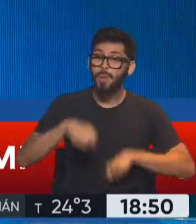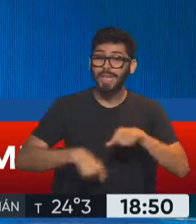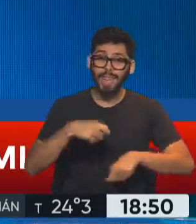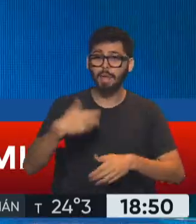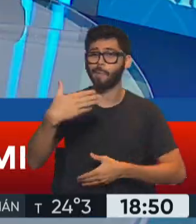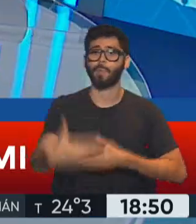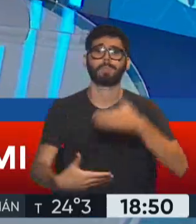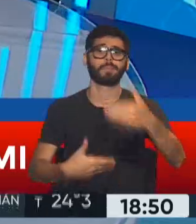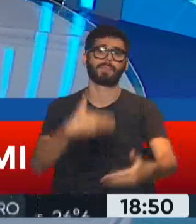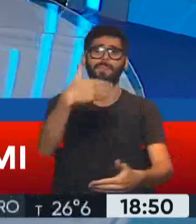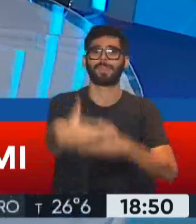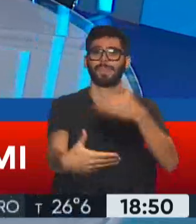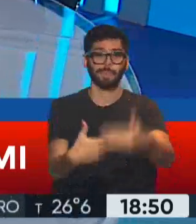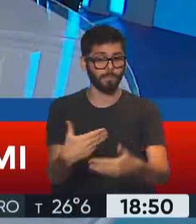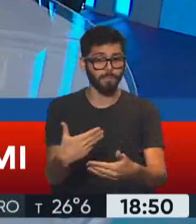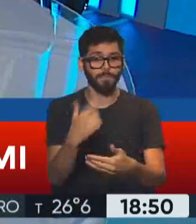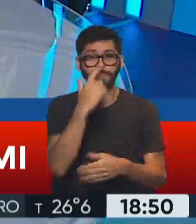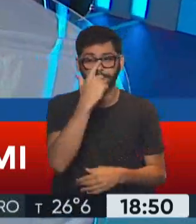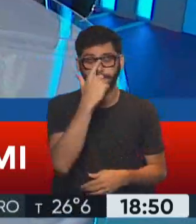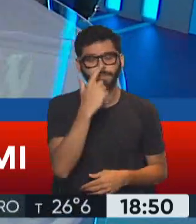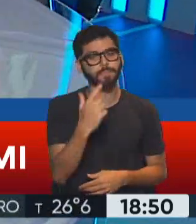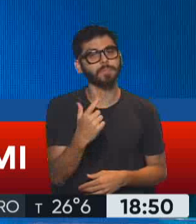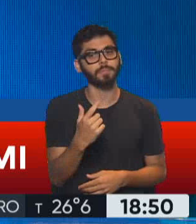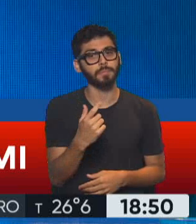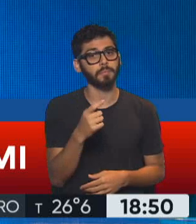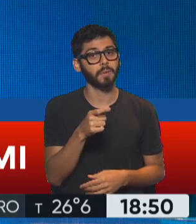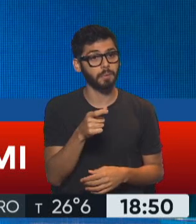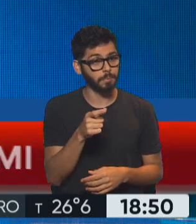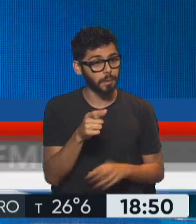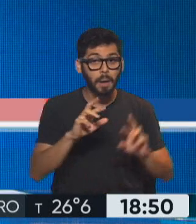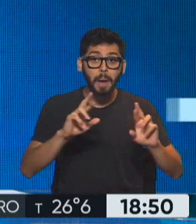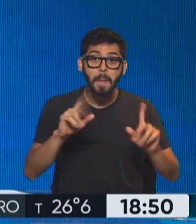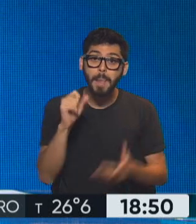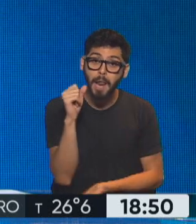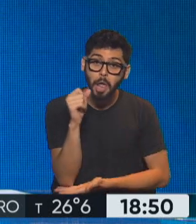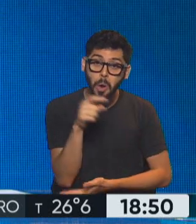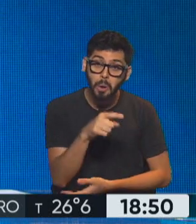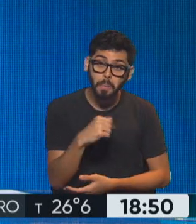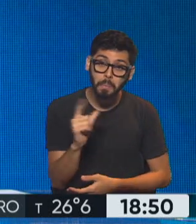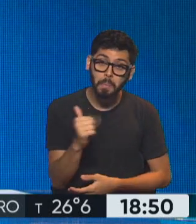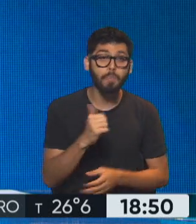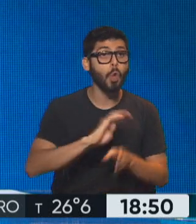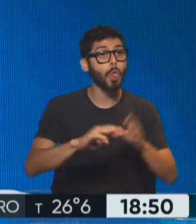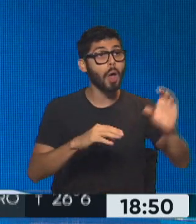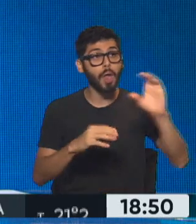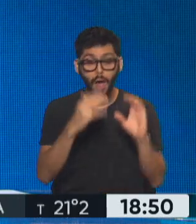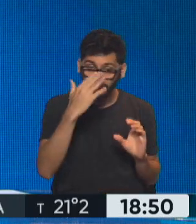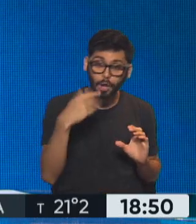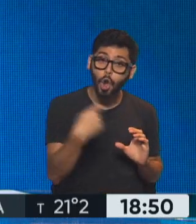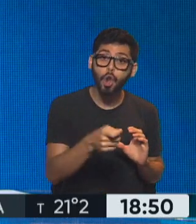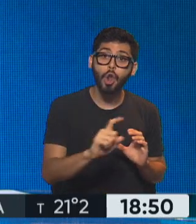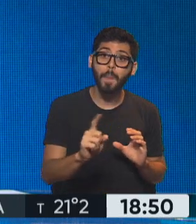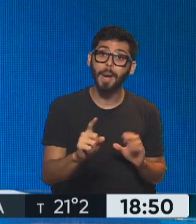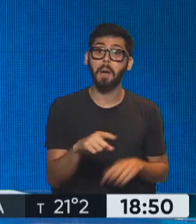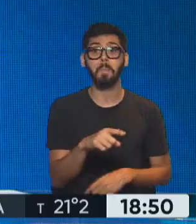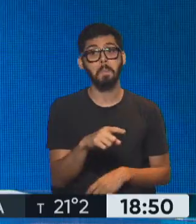va paseando para adelante. Que a mí como plan económico me parece interesante lo de tomar deuda para no pagarlo, pero me parece que no es